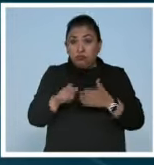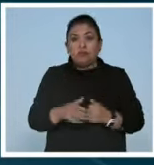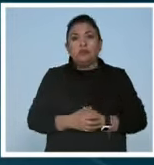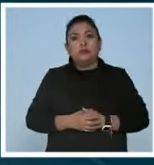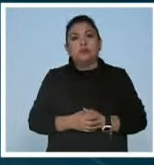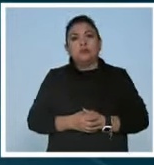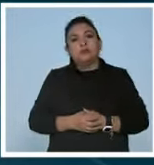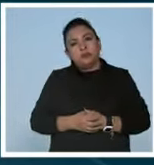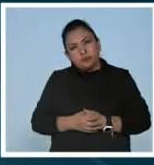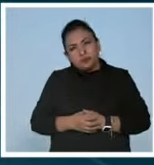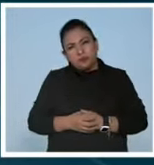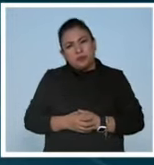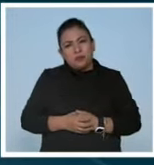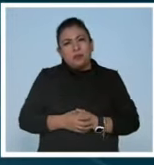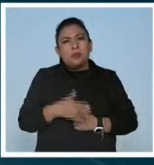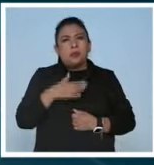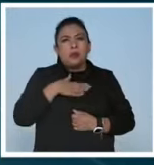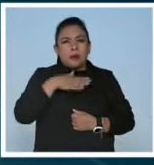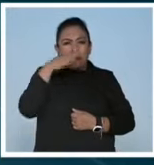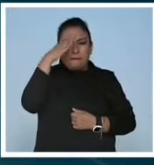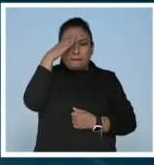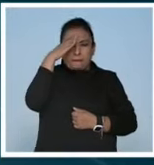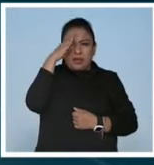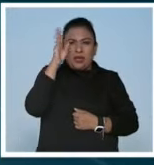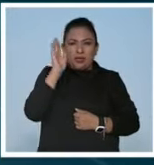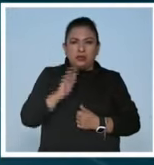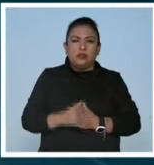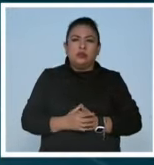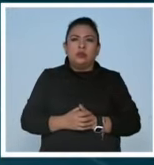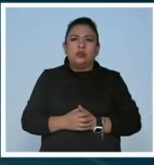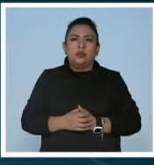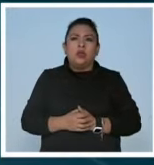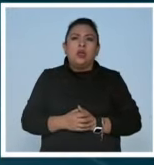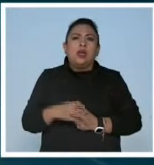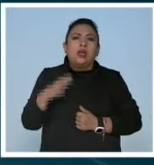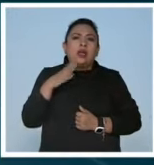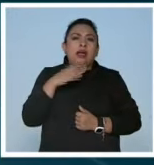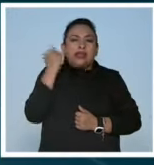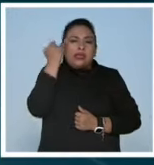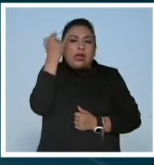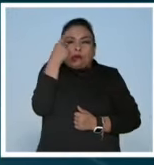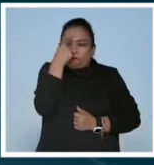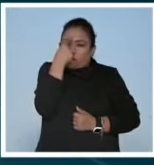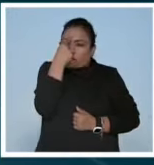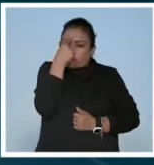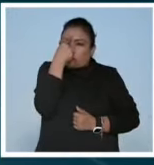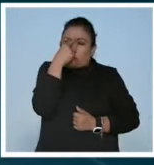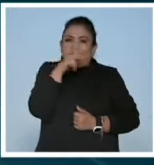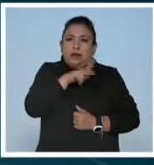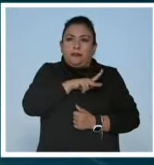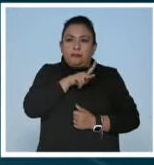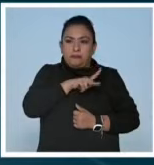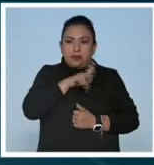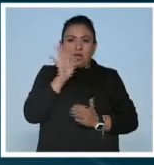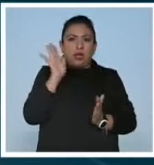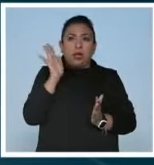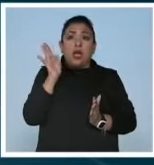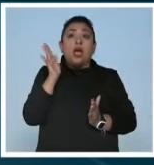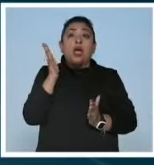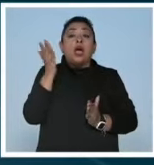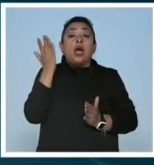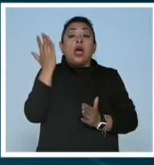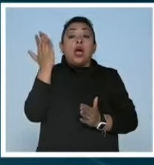Bueno, pienso que tenía yo ciertas ideas obsesivas, que esas son las ideas que me